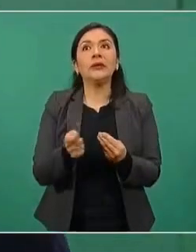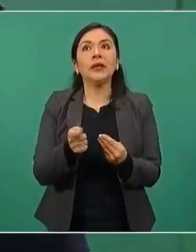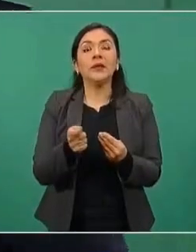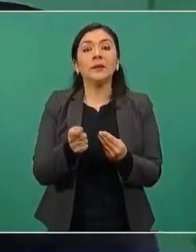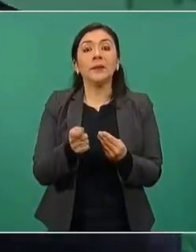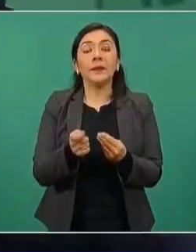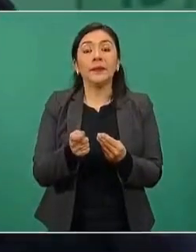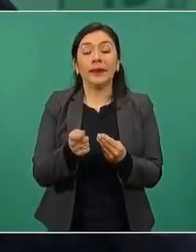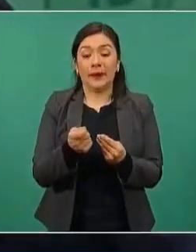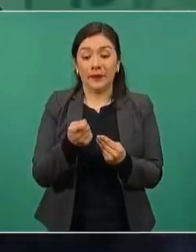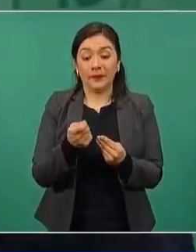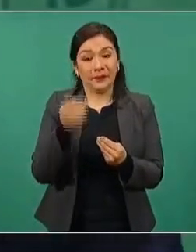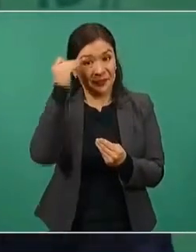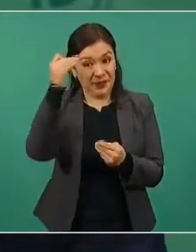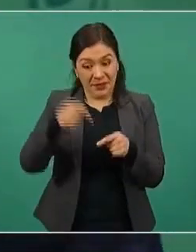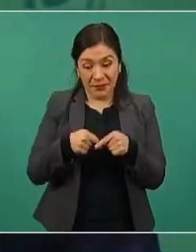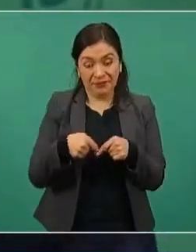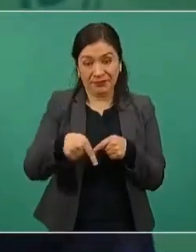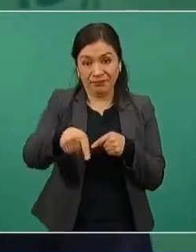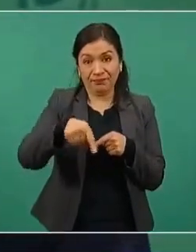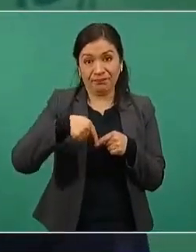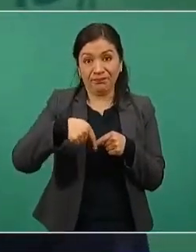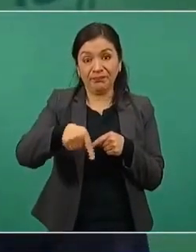en estos días,